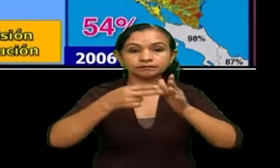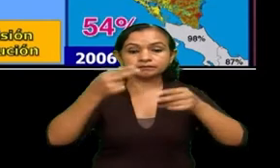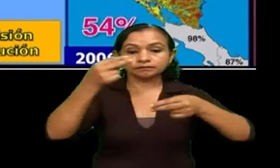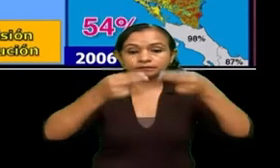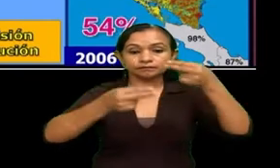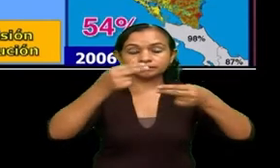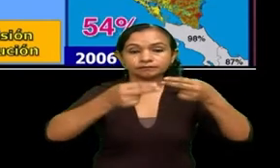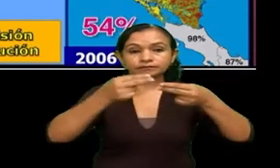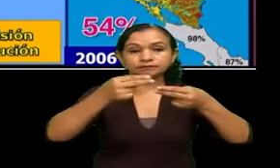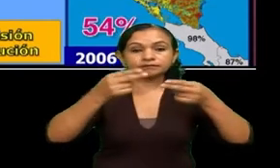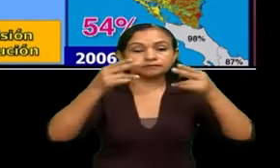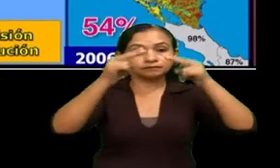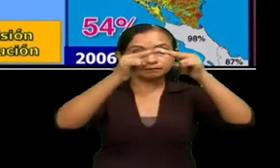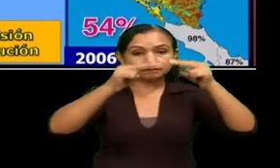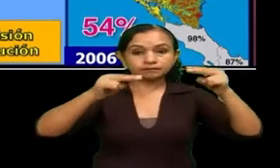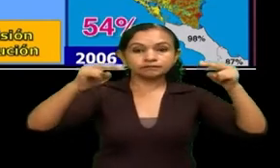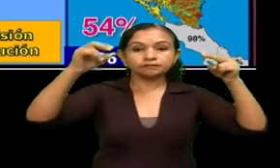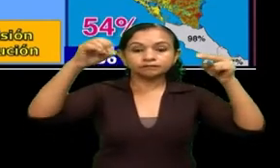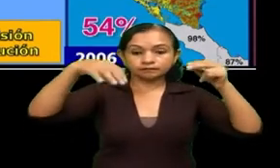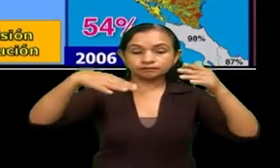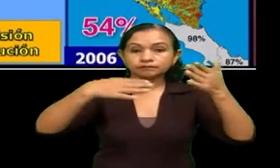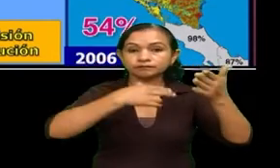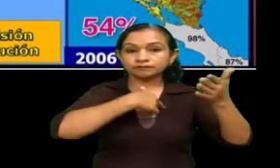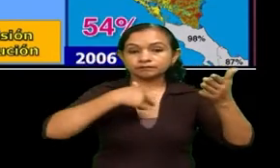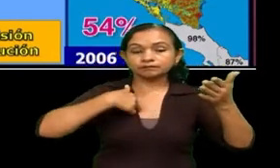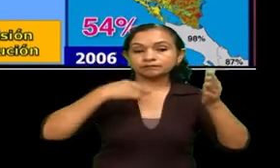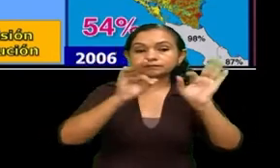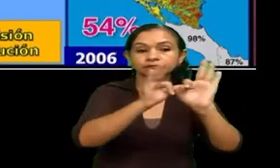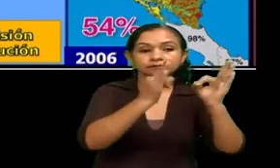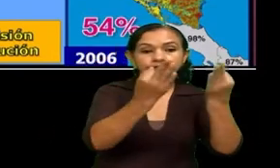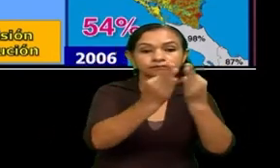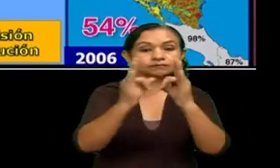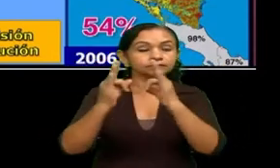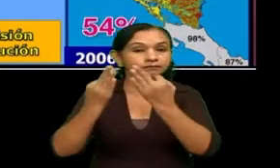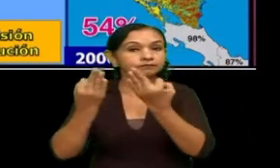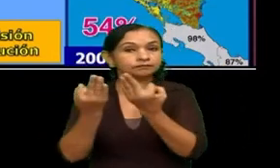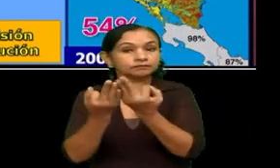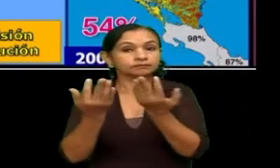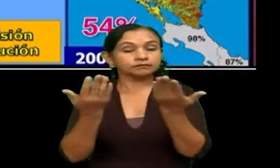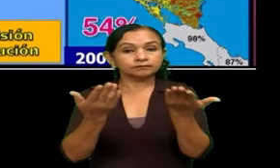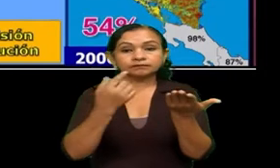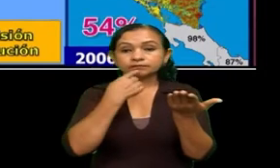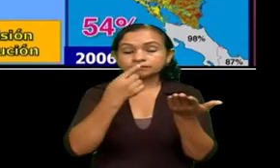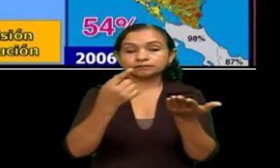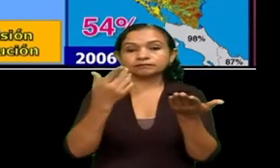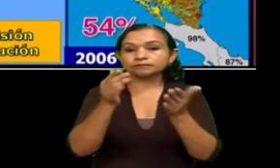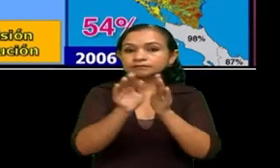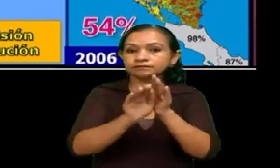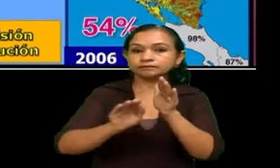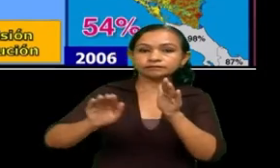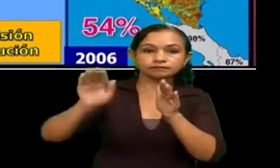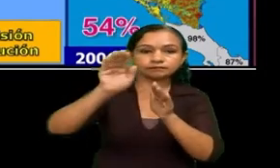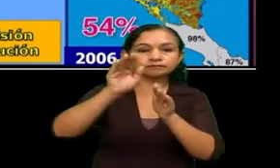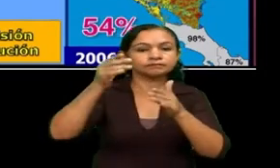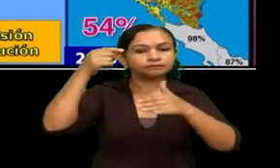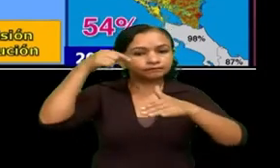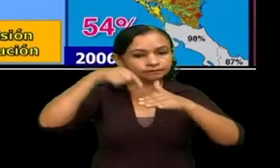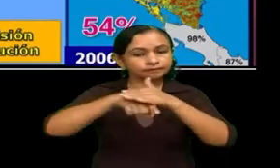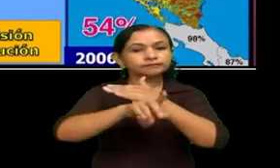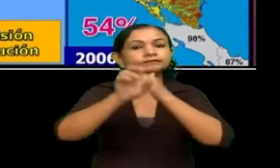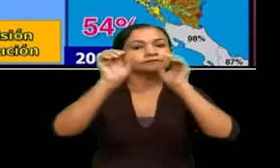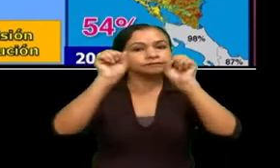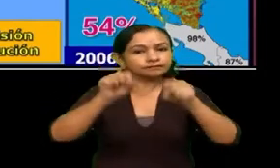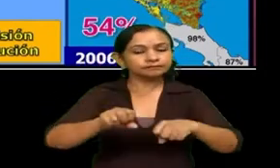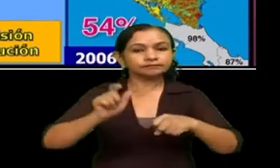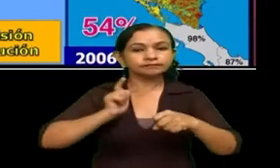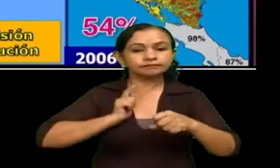las distribuidoras donde se legalizan la familia. Que dicho sea de paso, ya es sobre cumplimiento de meta, ¿no? Sí, estábamos,